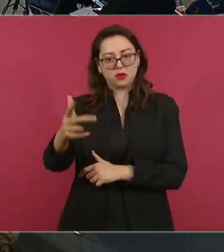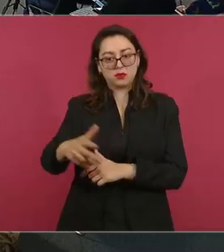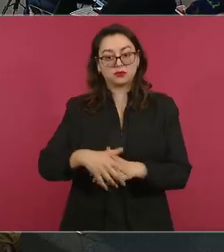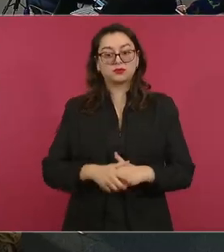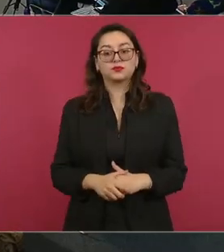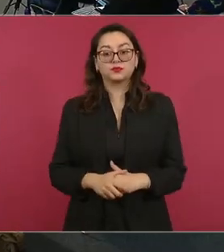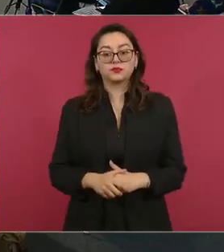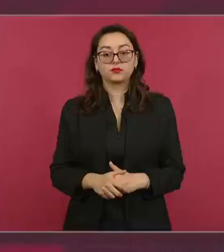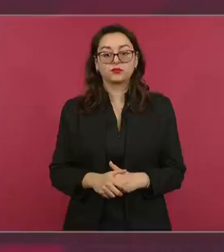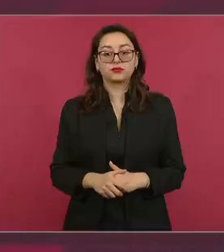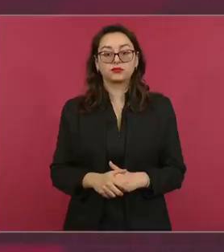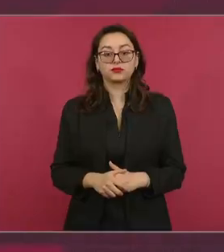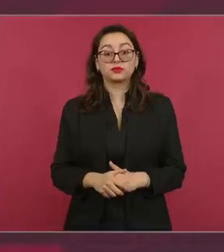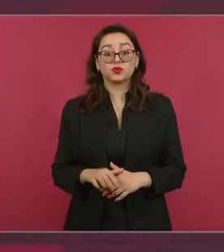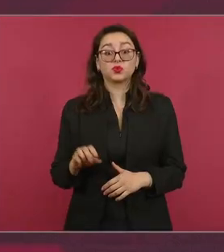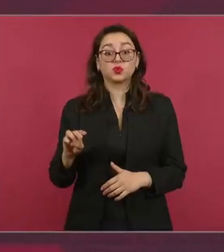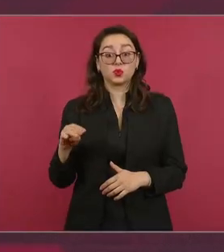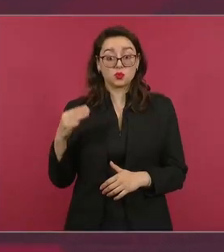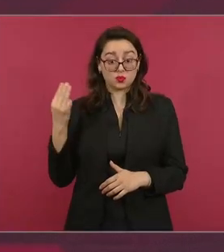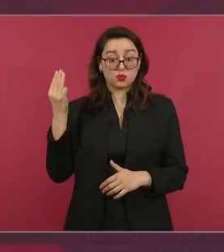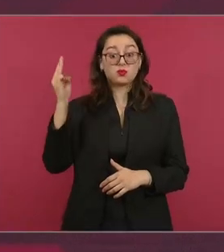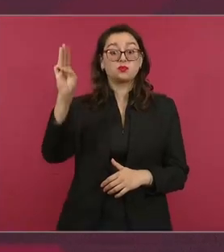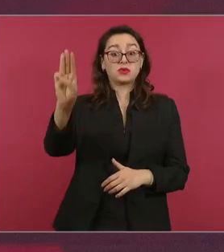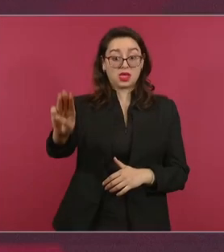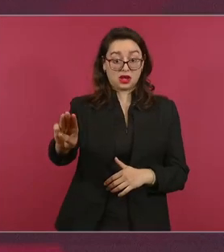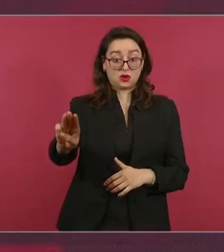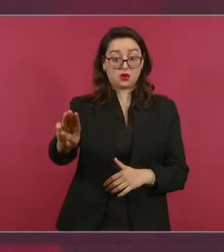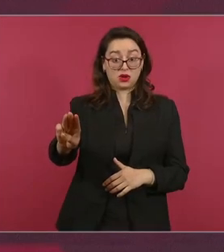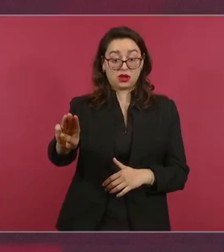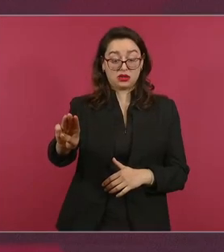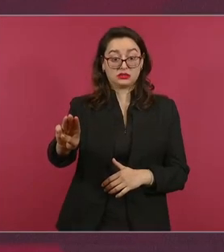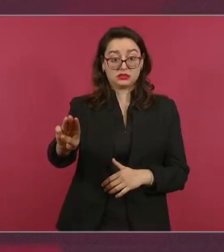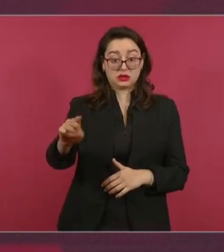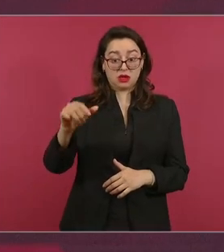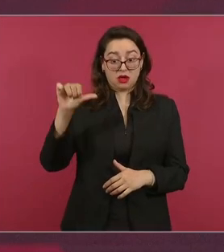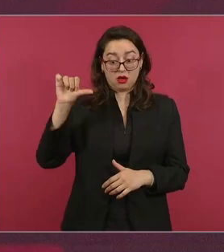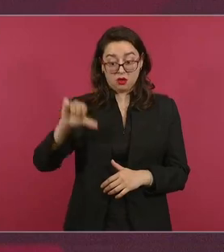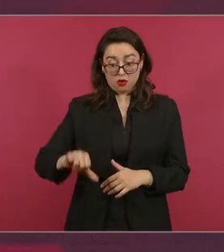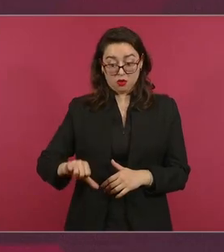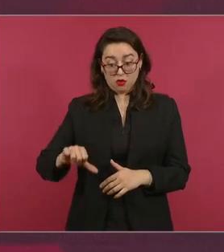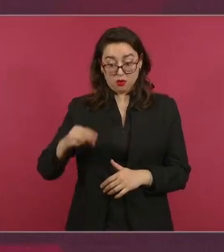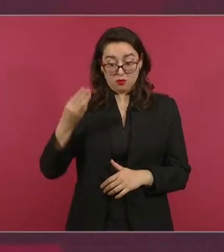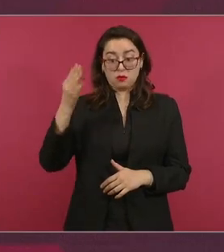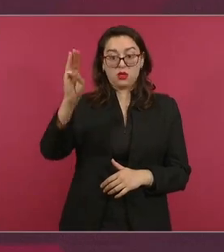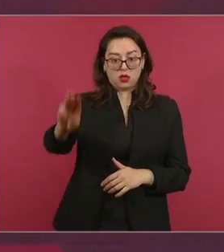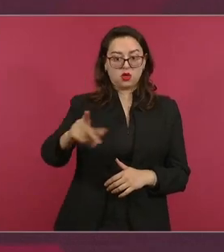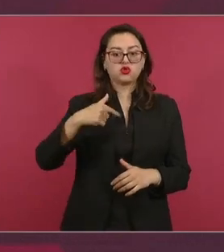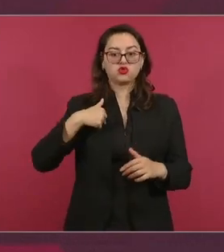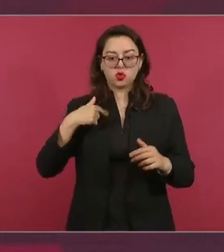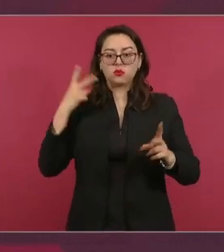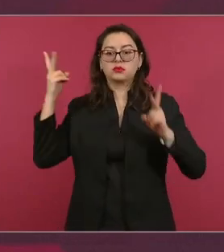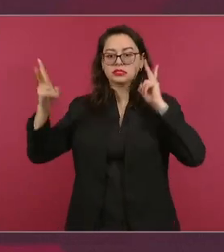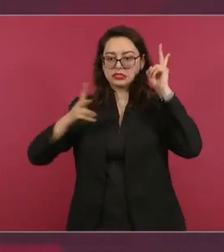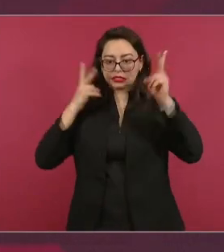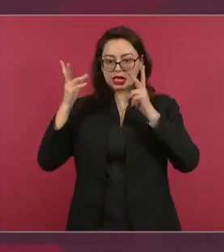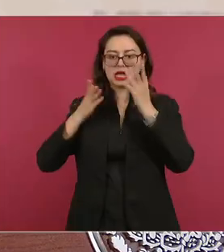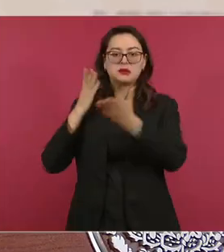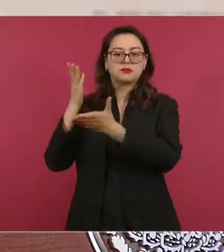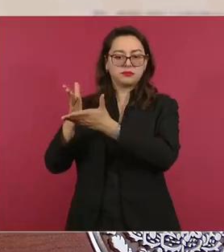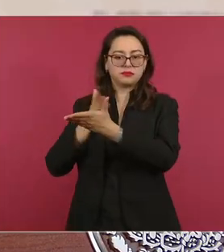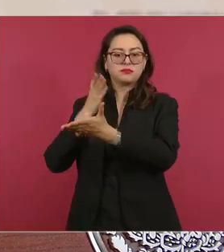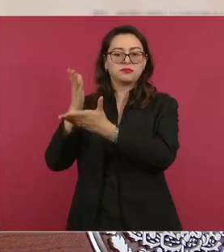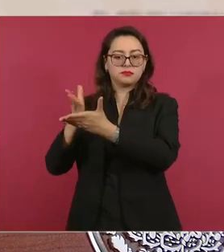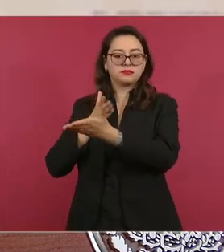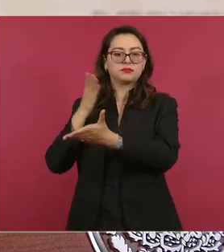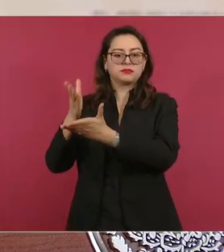Es posible que el miércoles de la semana que viene, o sea, en 8 días, voy a estar yendo. Si la mañanera va a ser el miércoles